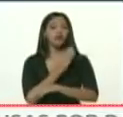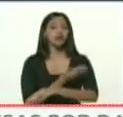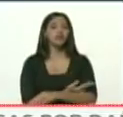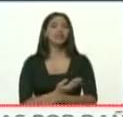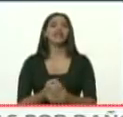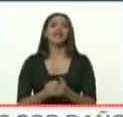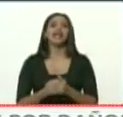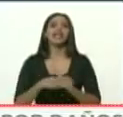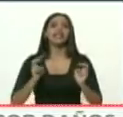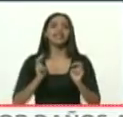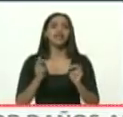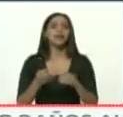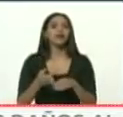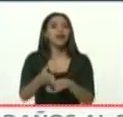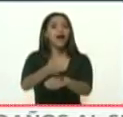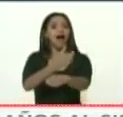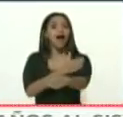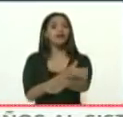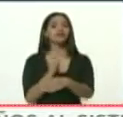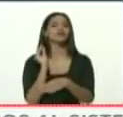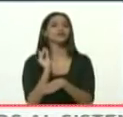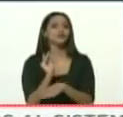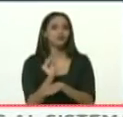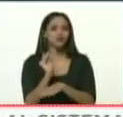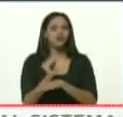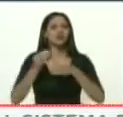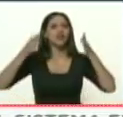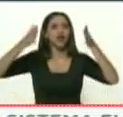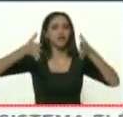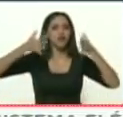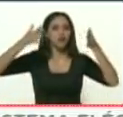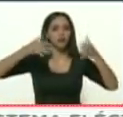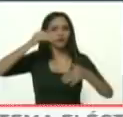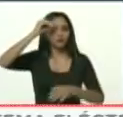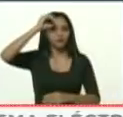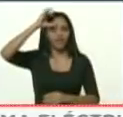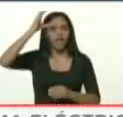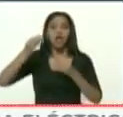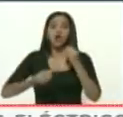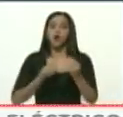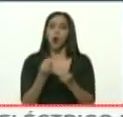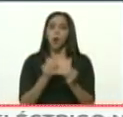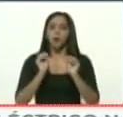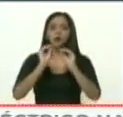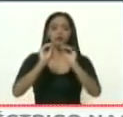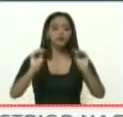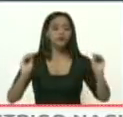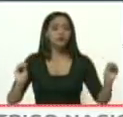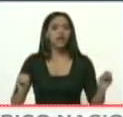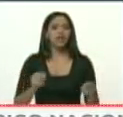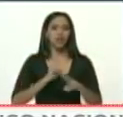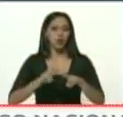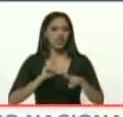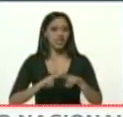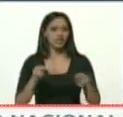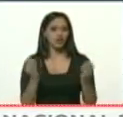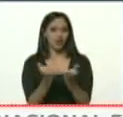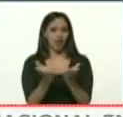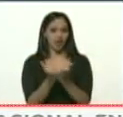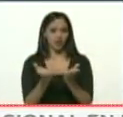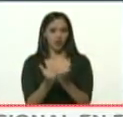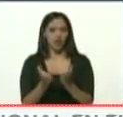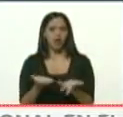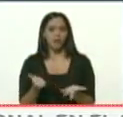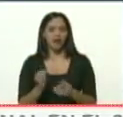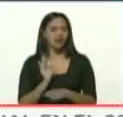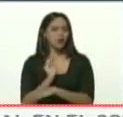tema preventivo, el tema de la formación, cómo inculcar en los más pequeños los valores desde la escuela para prevenir